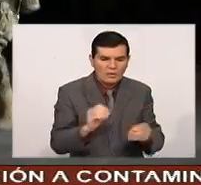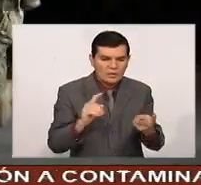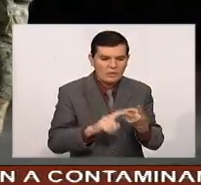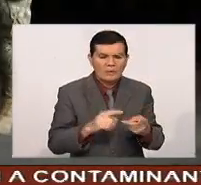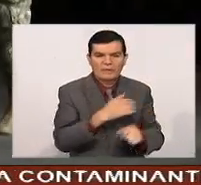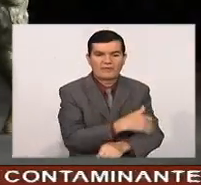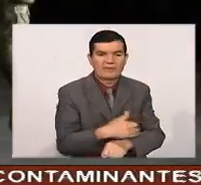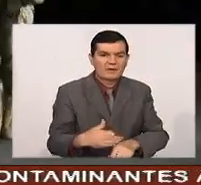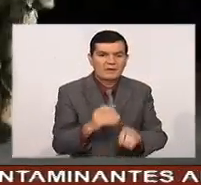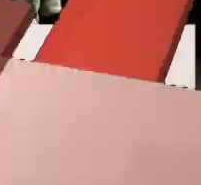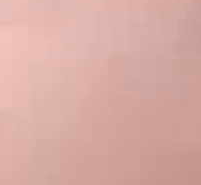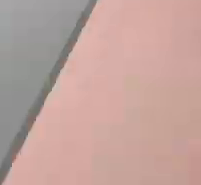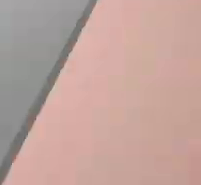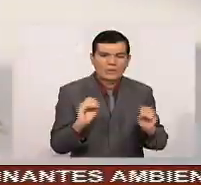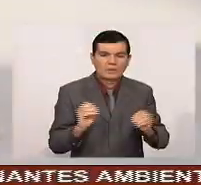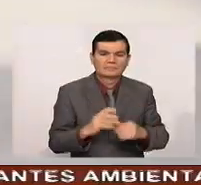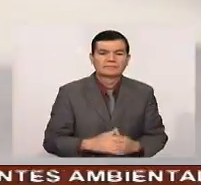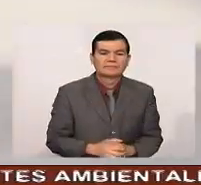de sus familiares.